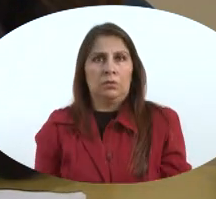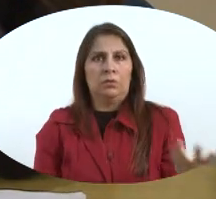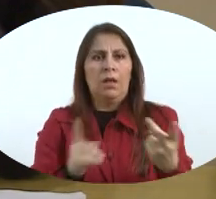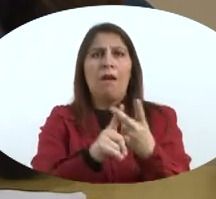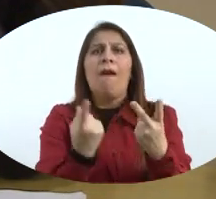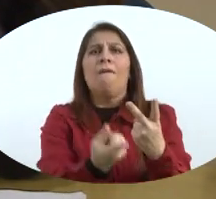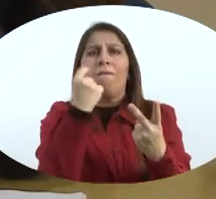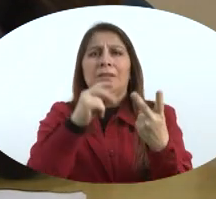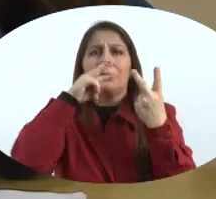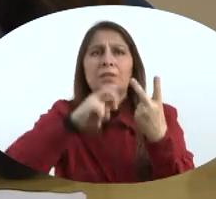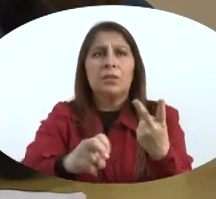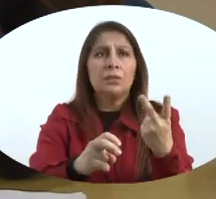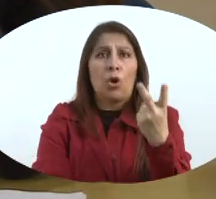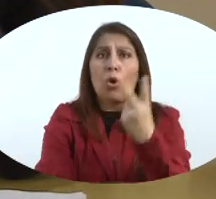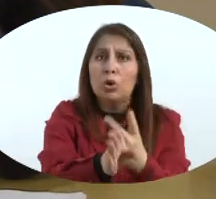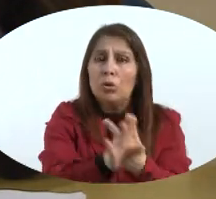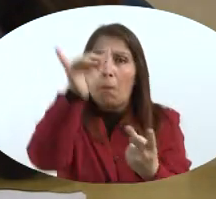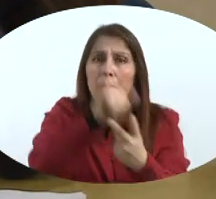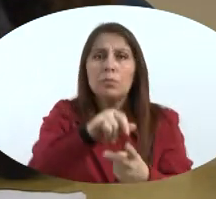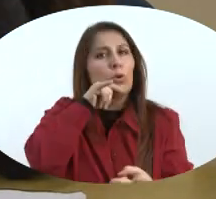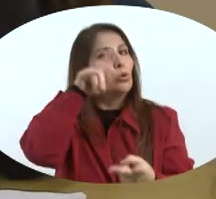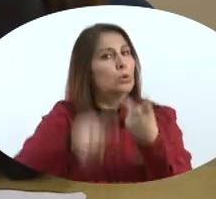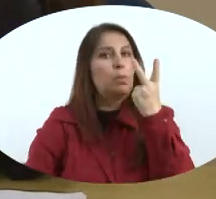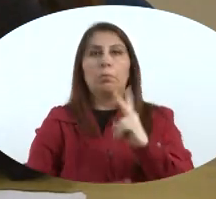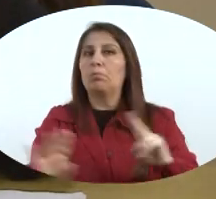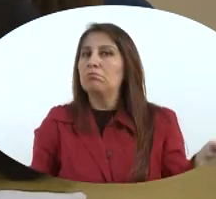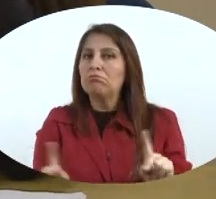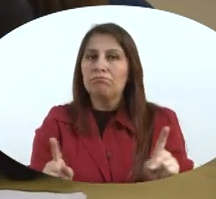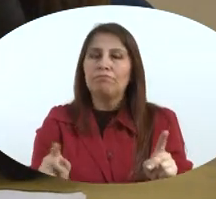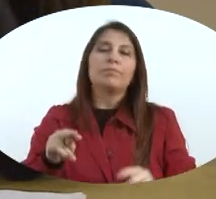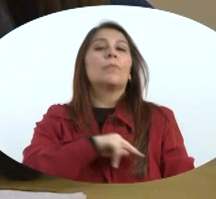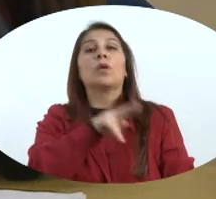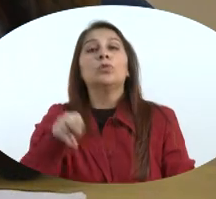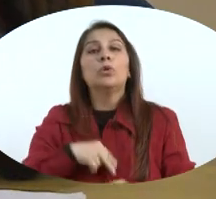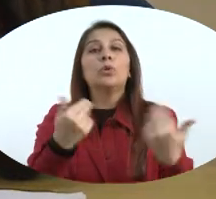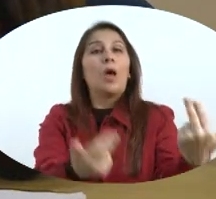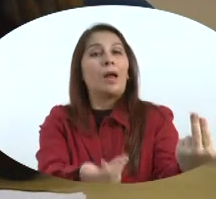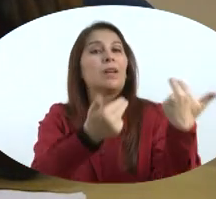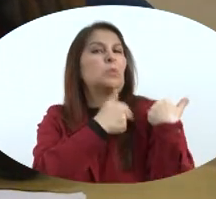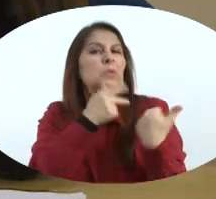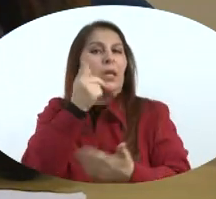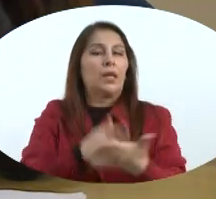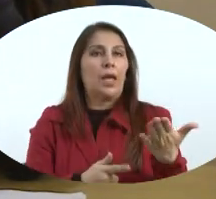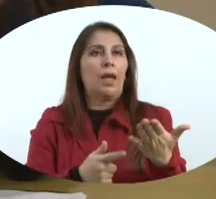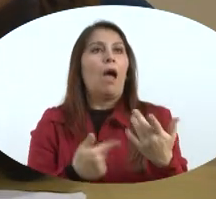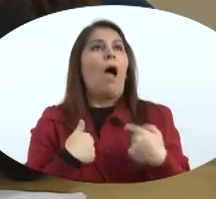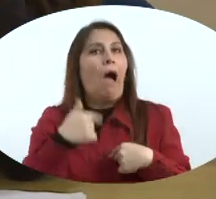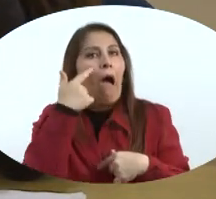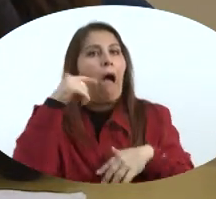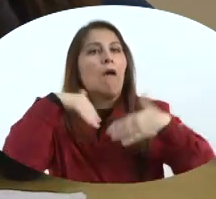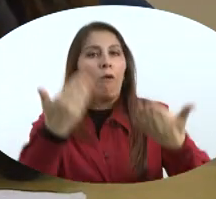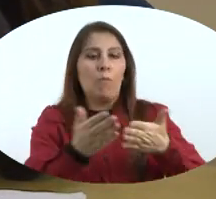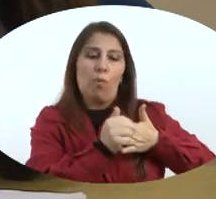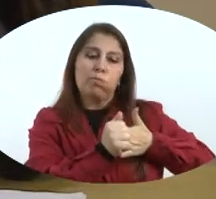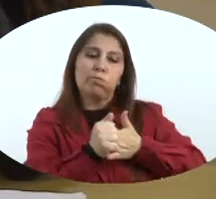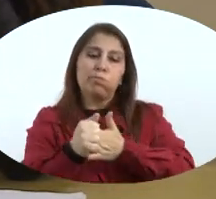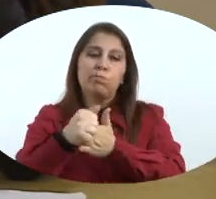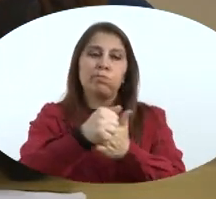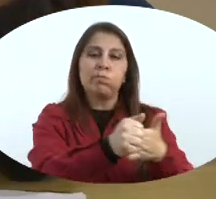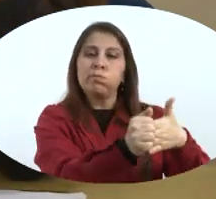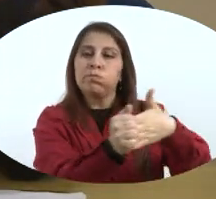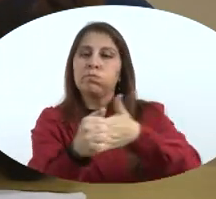investigación dentro de la universidad pedagógica nacional somos los responsables de tener el campo de conducción y